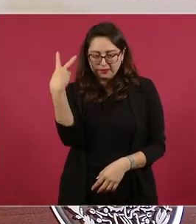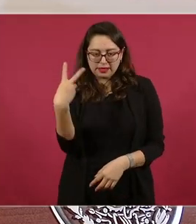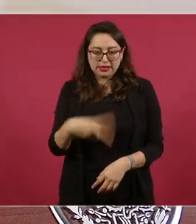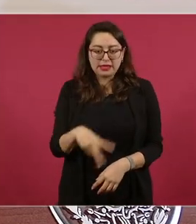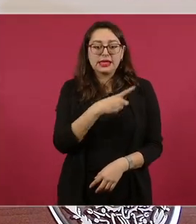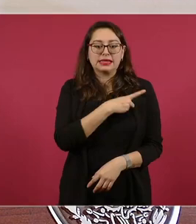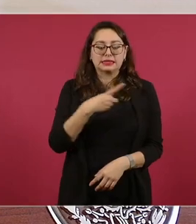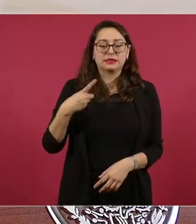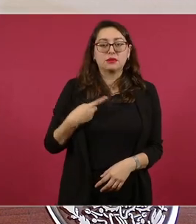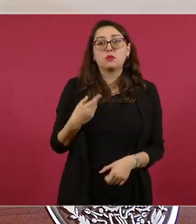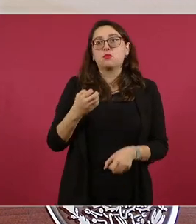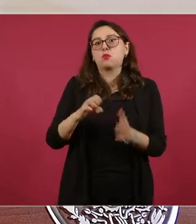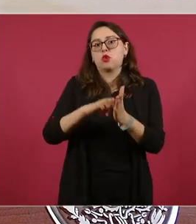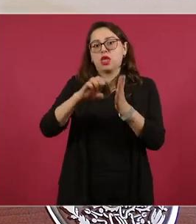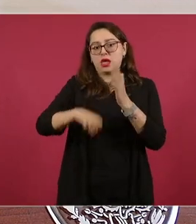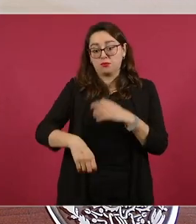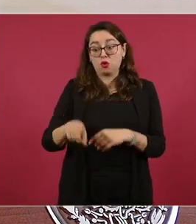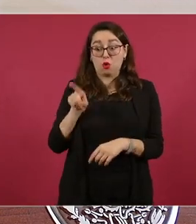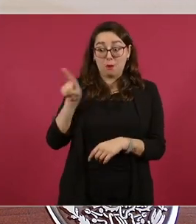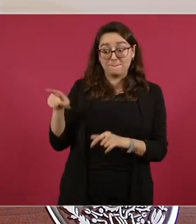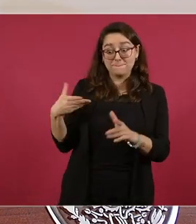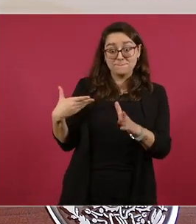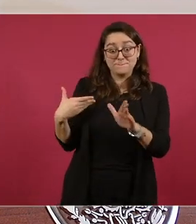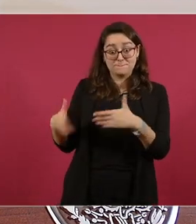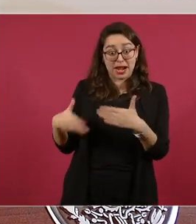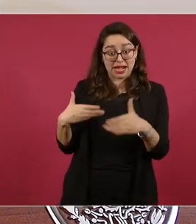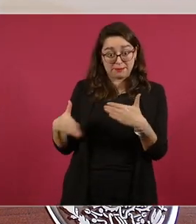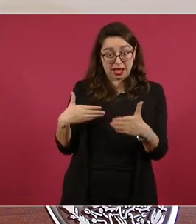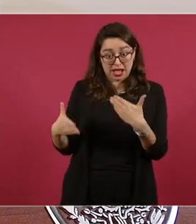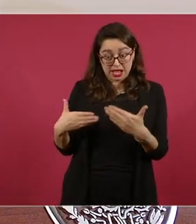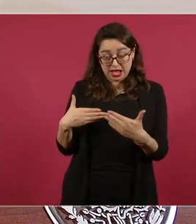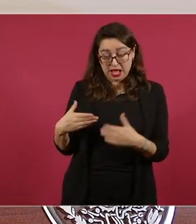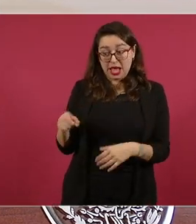Bocas del Toro, Panamá, de